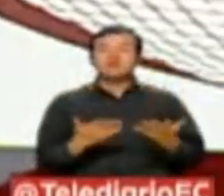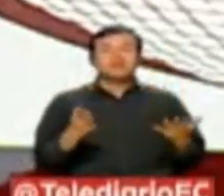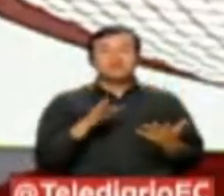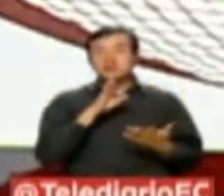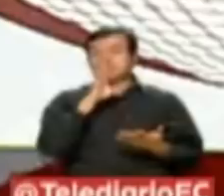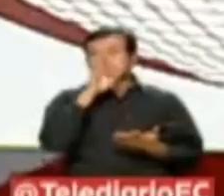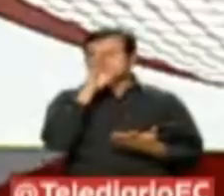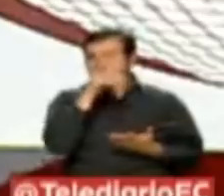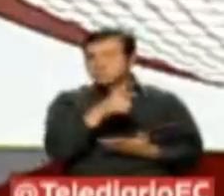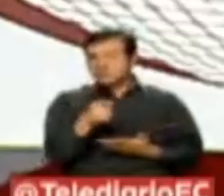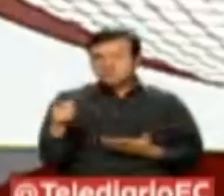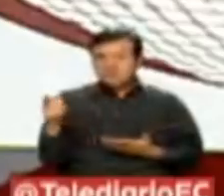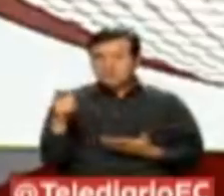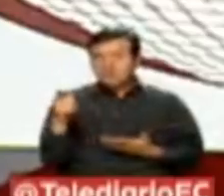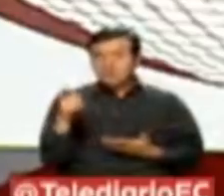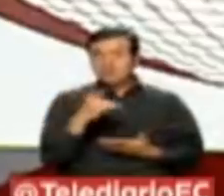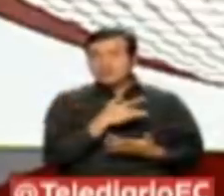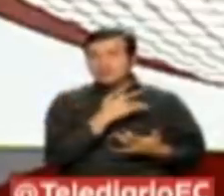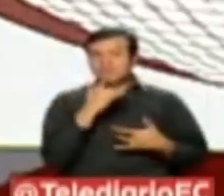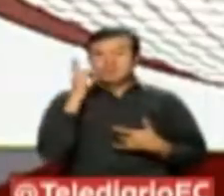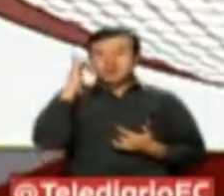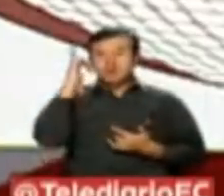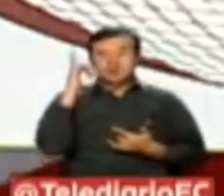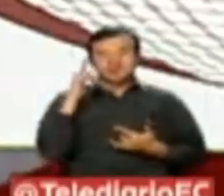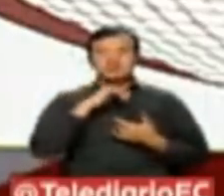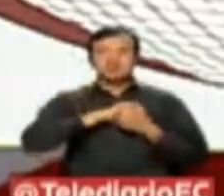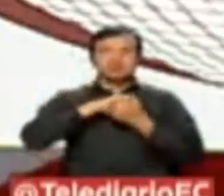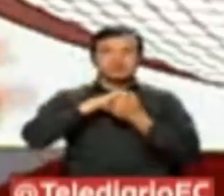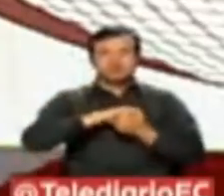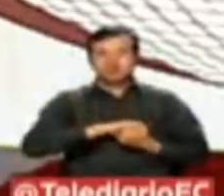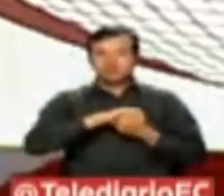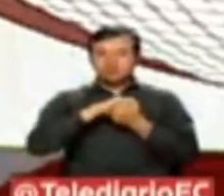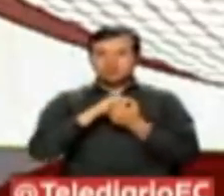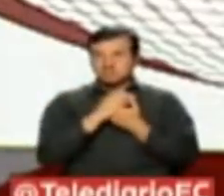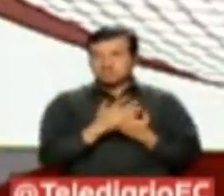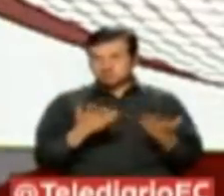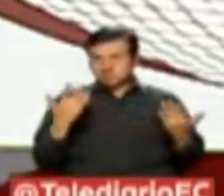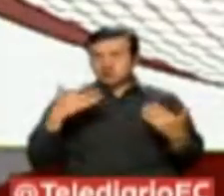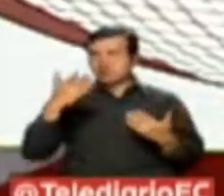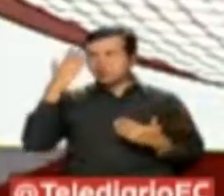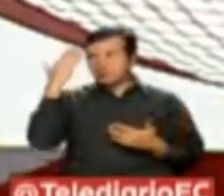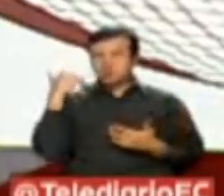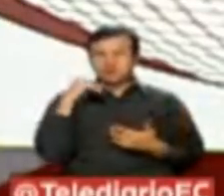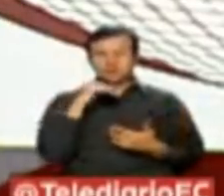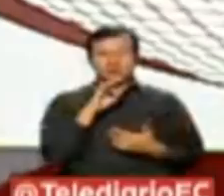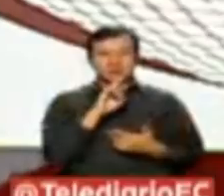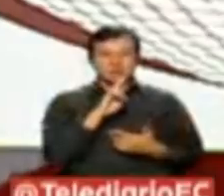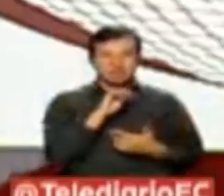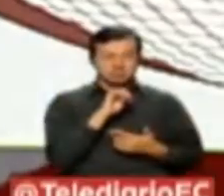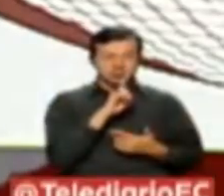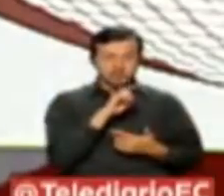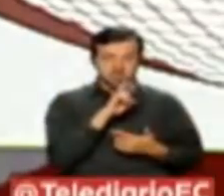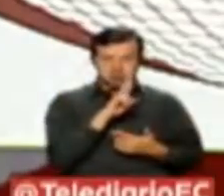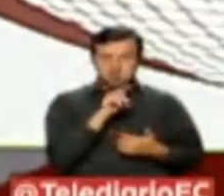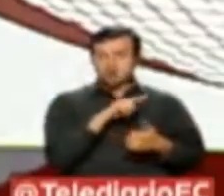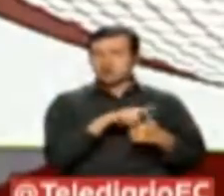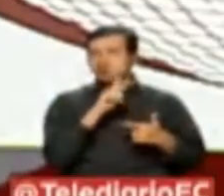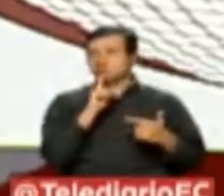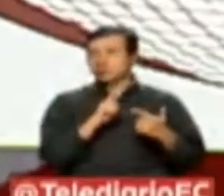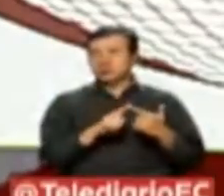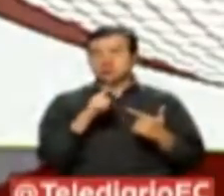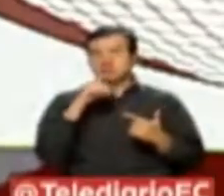estar casi siempre adherida emocionalmente a liderazgos muy fuertes y lo fue en su momento febres-cordero lo fue en su momento lo eso es un